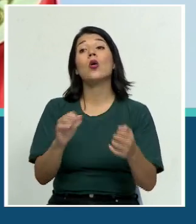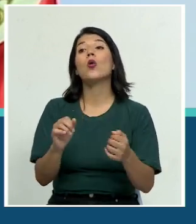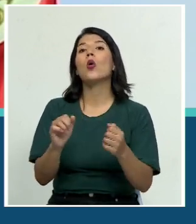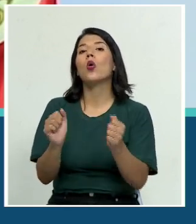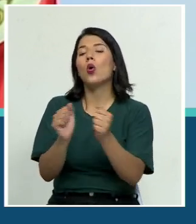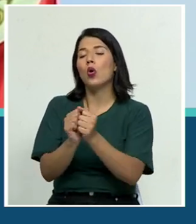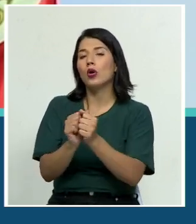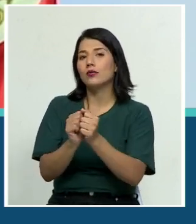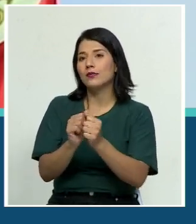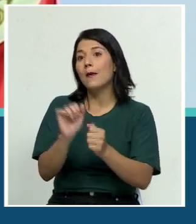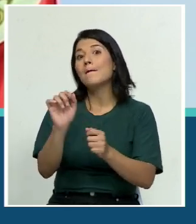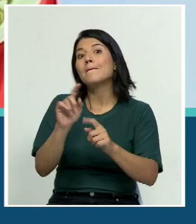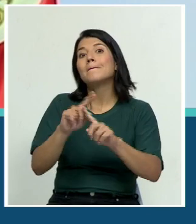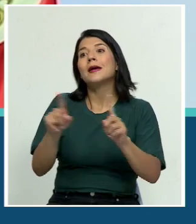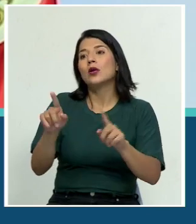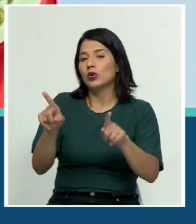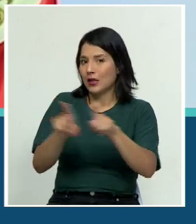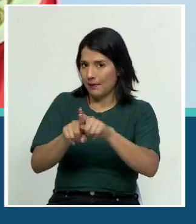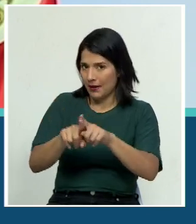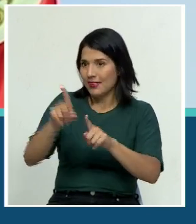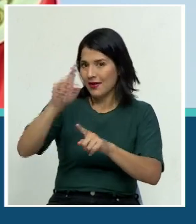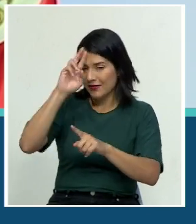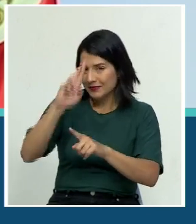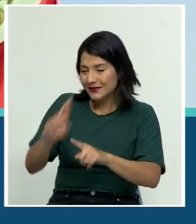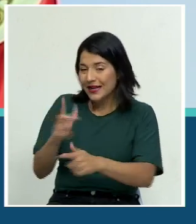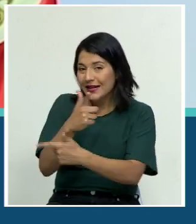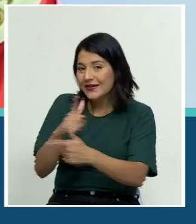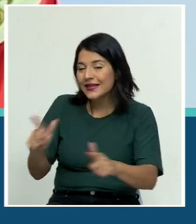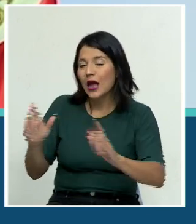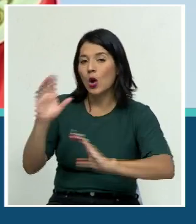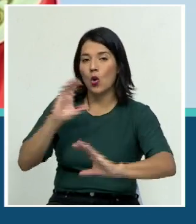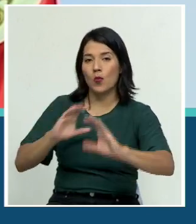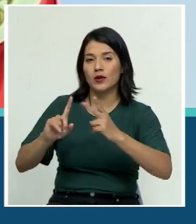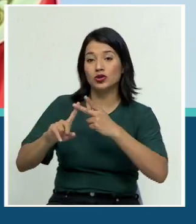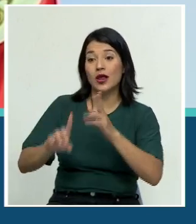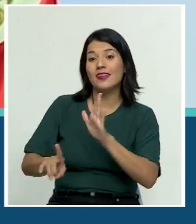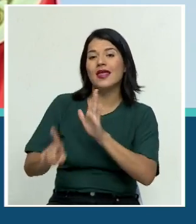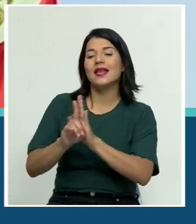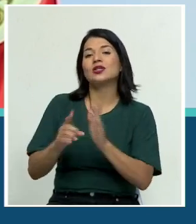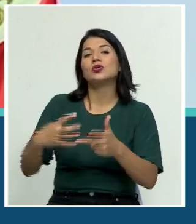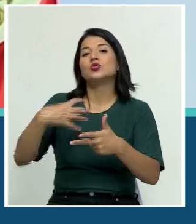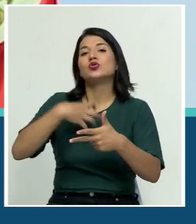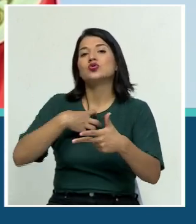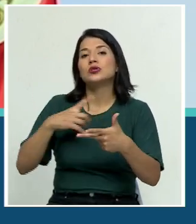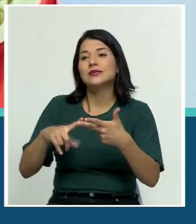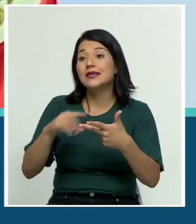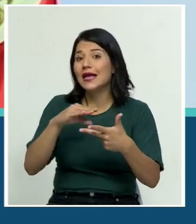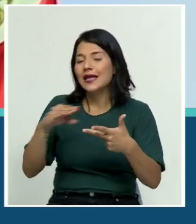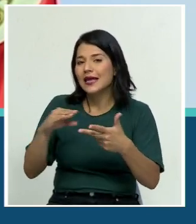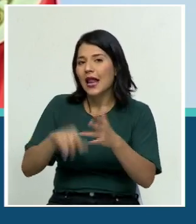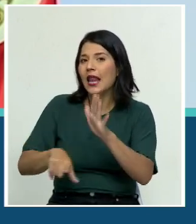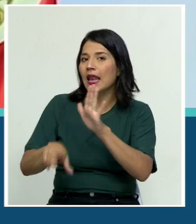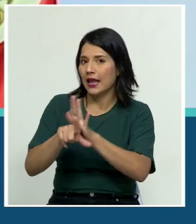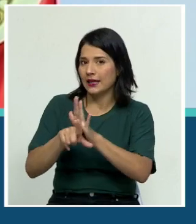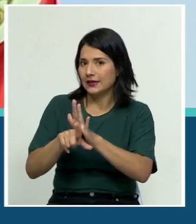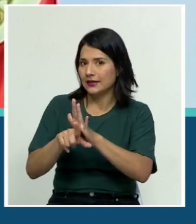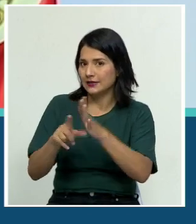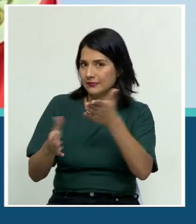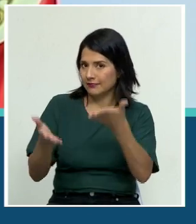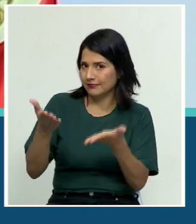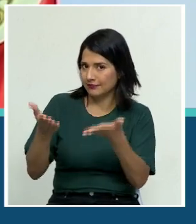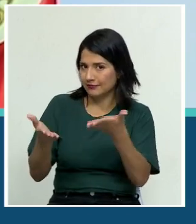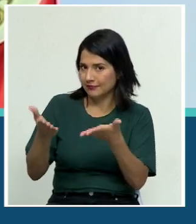los derechos de propiedad y la racionalidad en las políticas públicas.